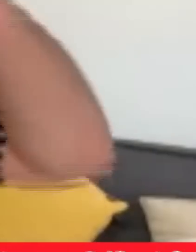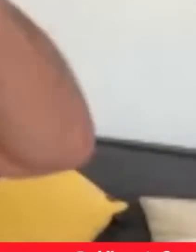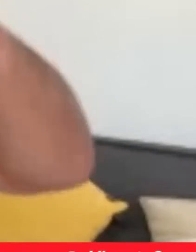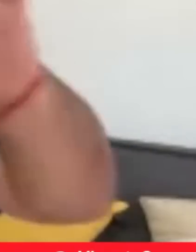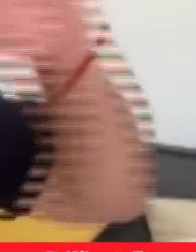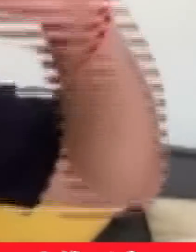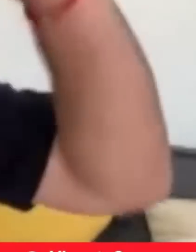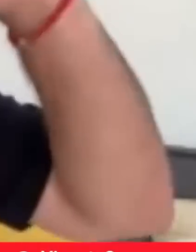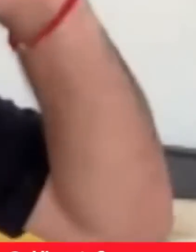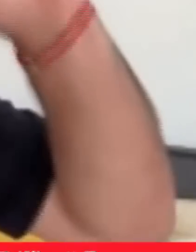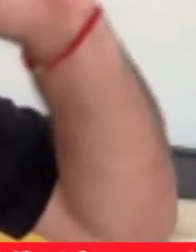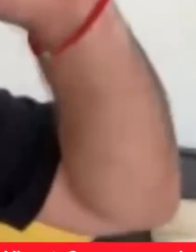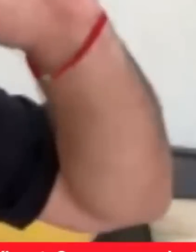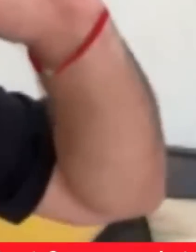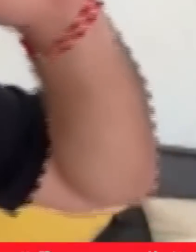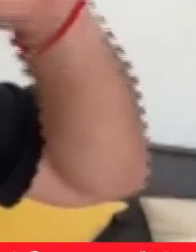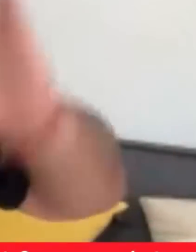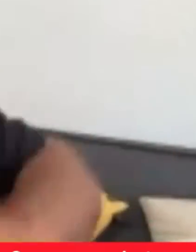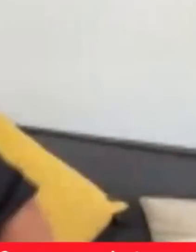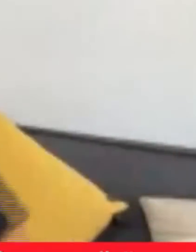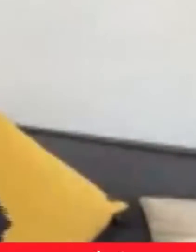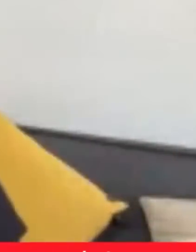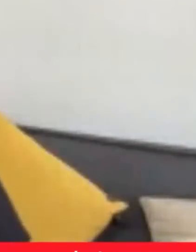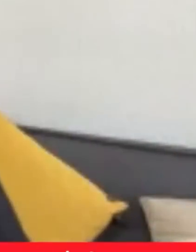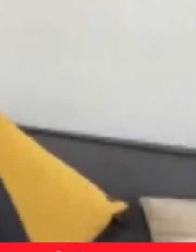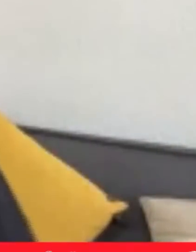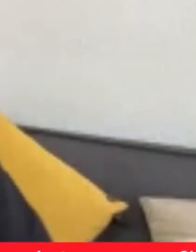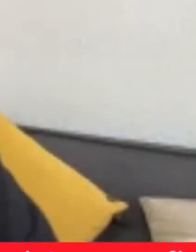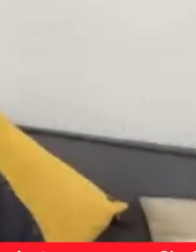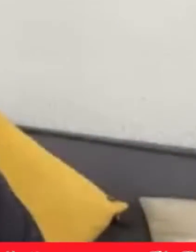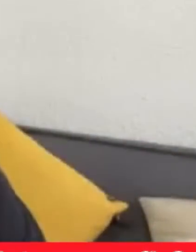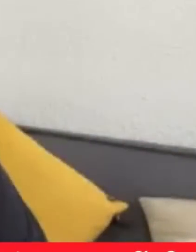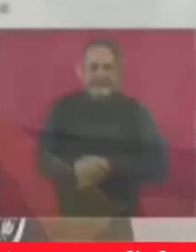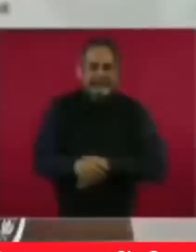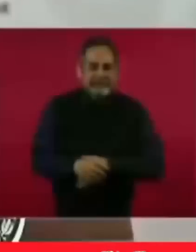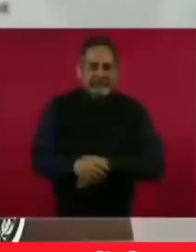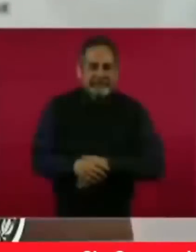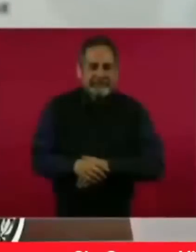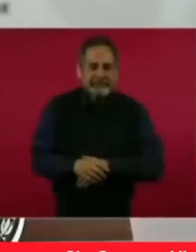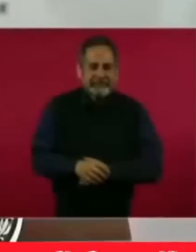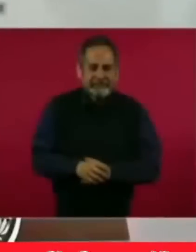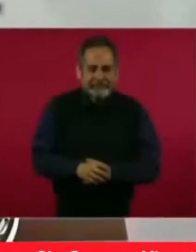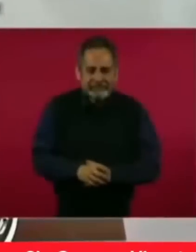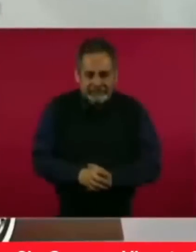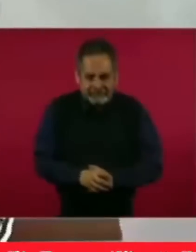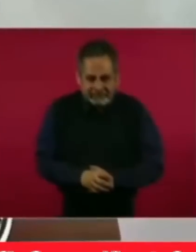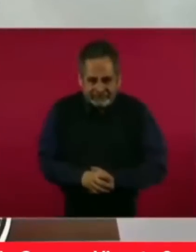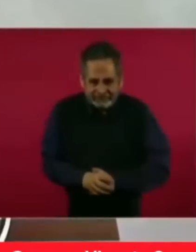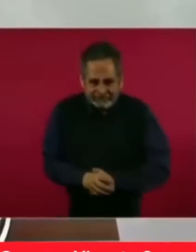madre, con mucho respeto, con mucho respeto. Esto fue lo que dijo el presidente en la mañanera.